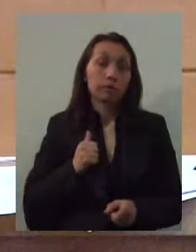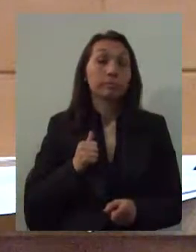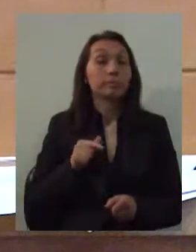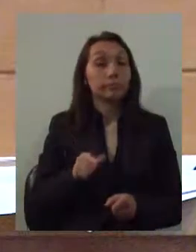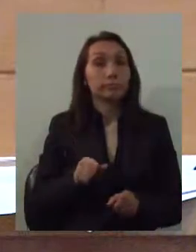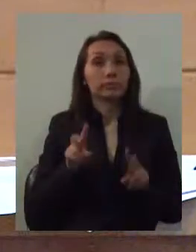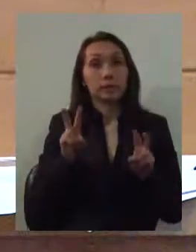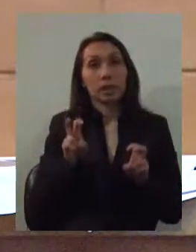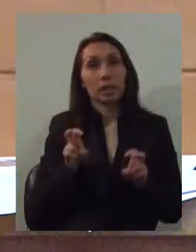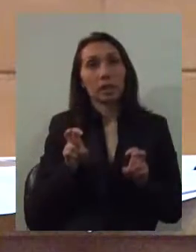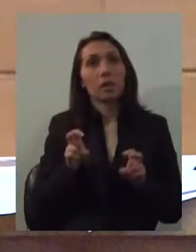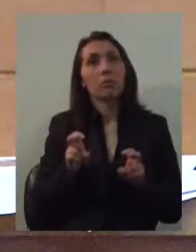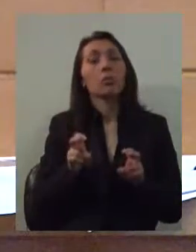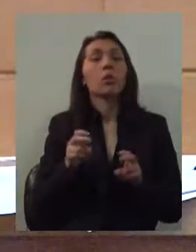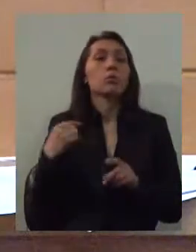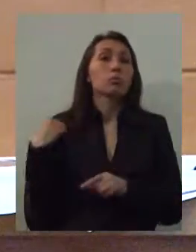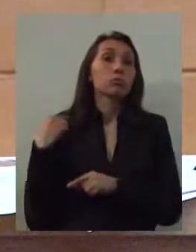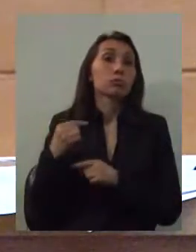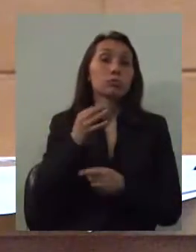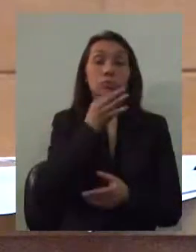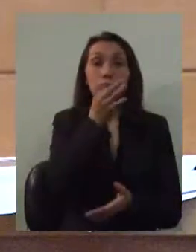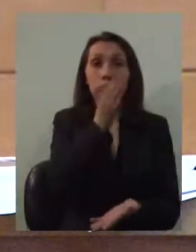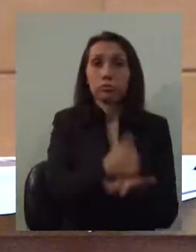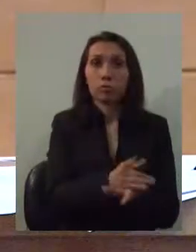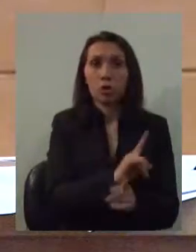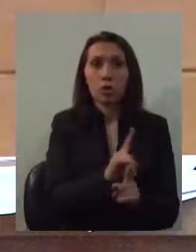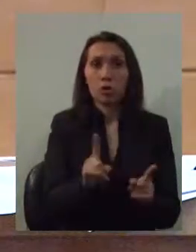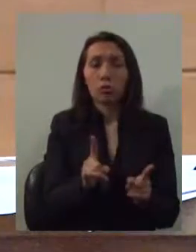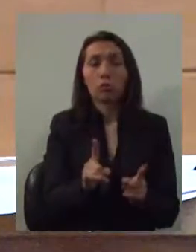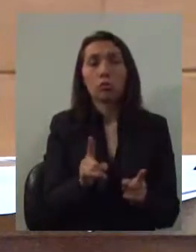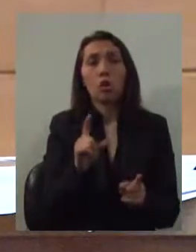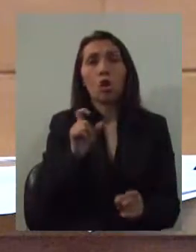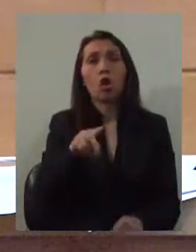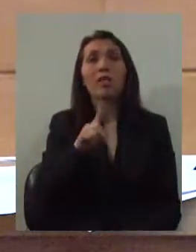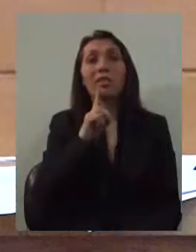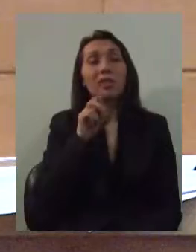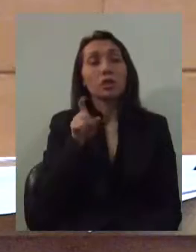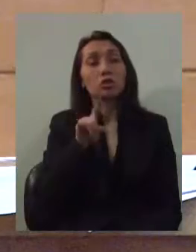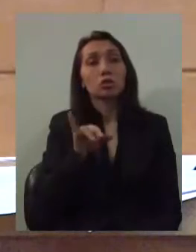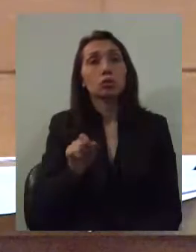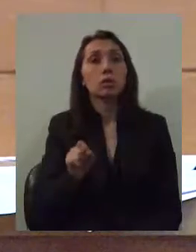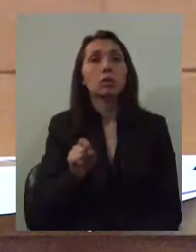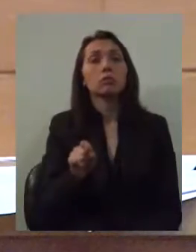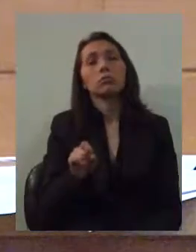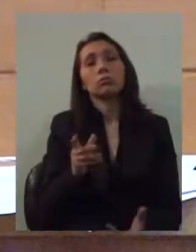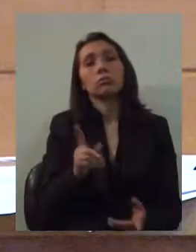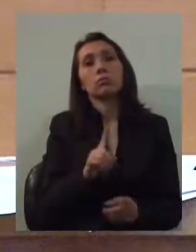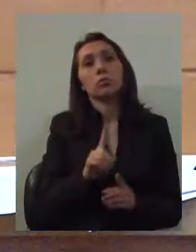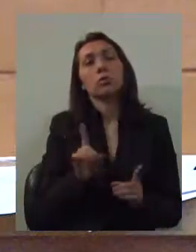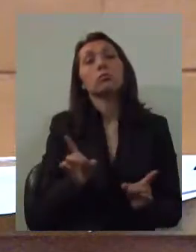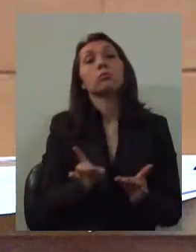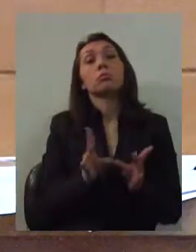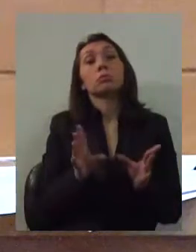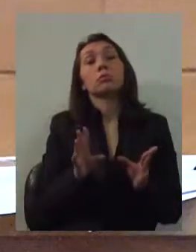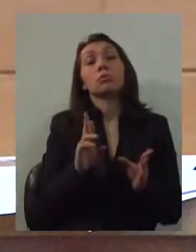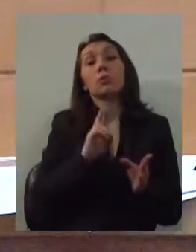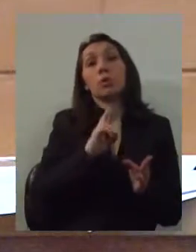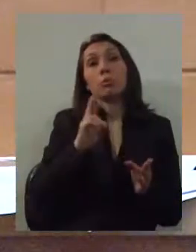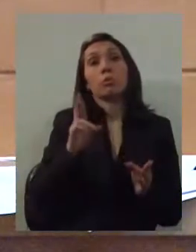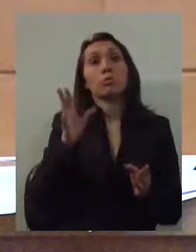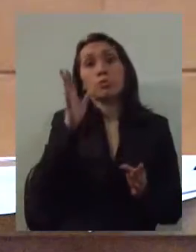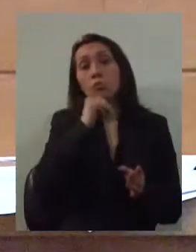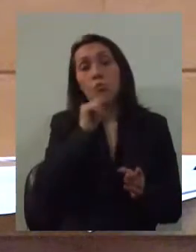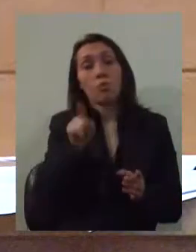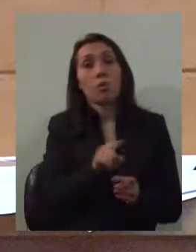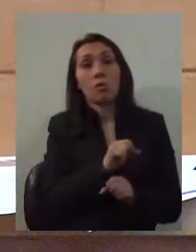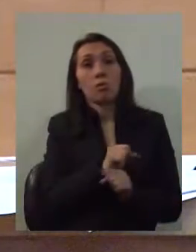en los asuntos de jurisdicción no contenciosa, se omite obviamente el traslado a una eventual contraparte que no existe ni